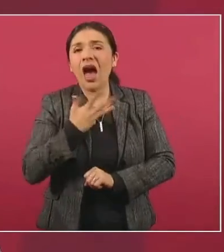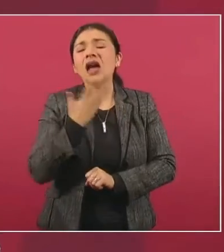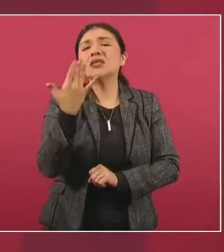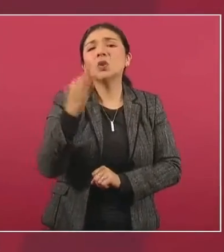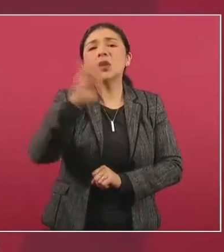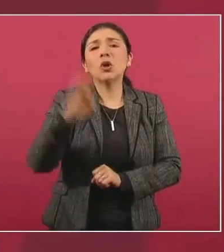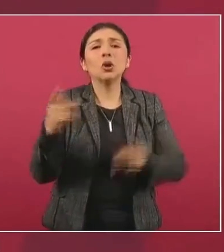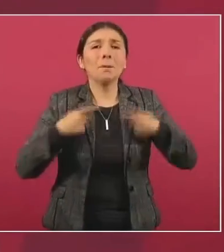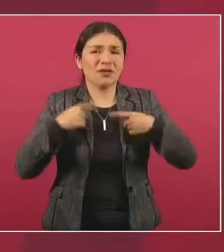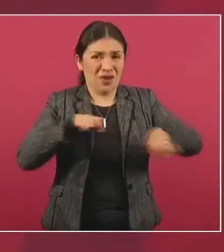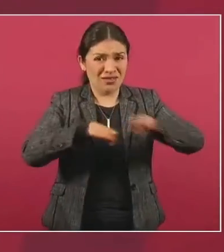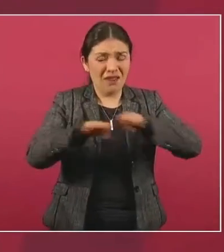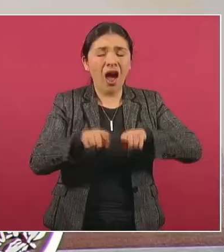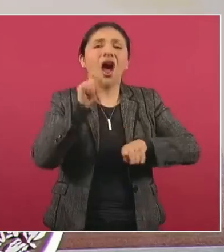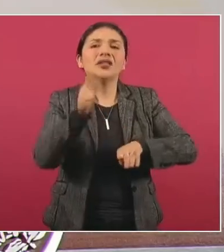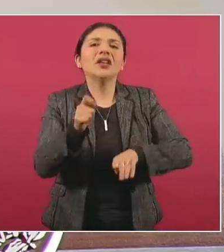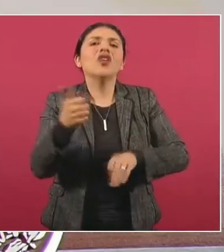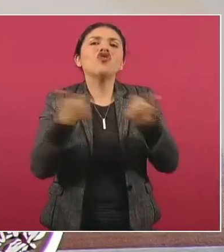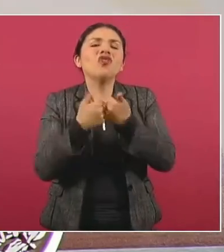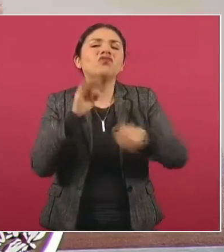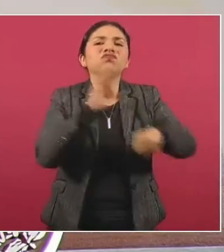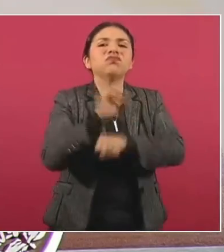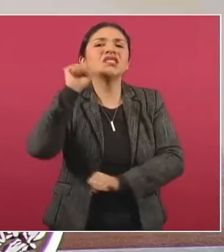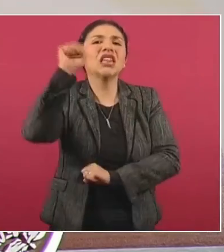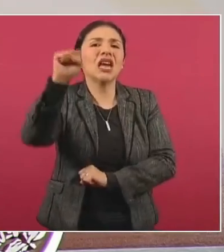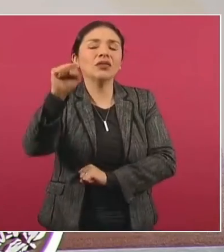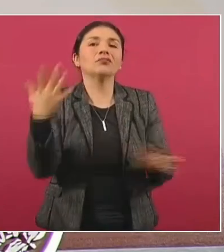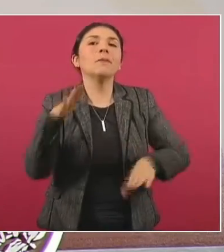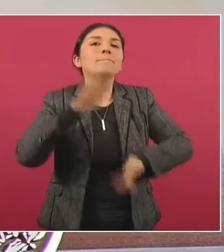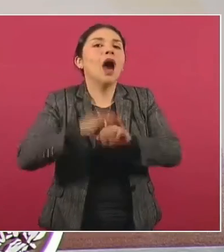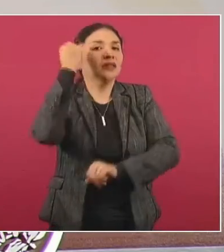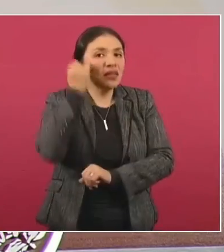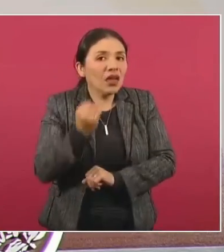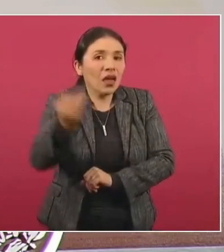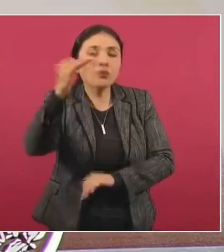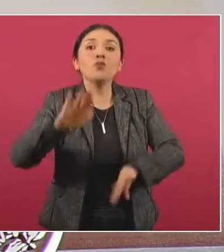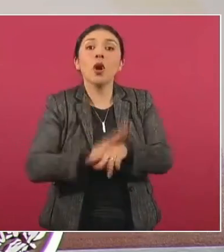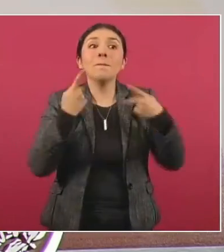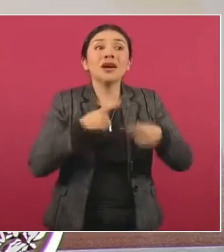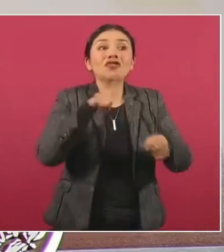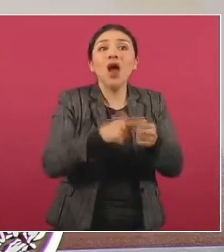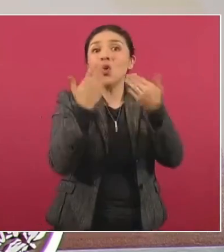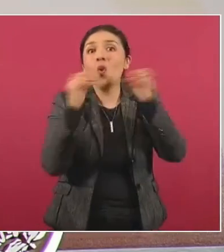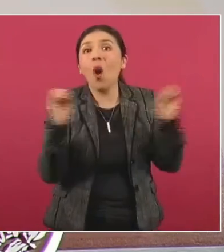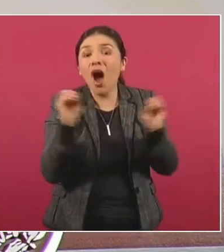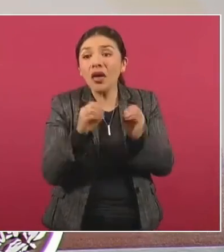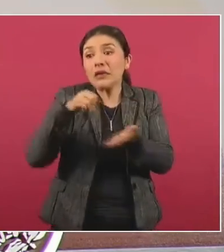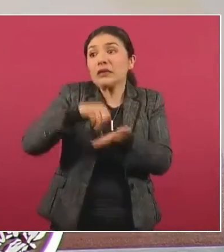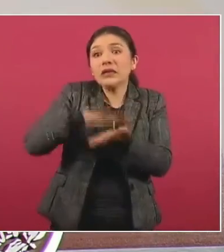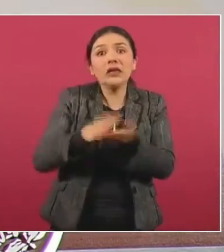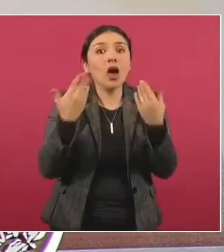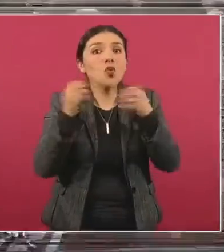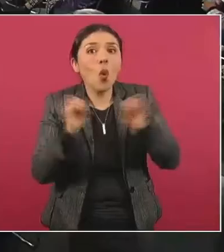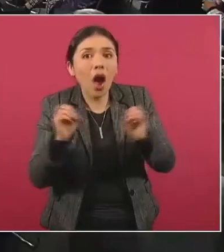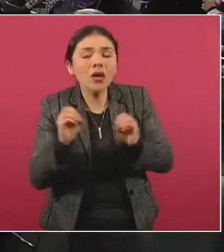ventanillas. Entonces hubo un rezago. Y hubo un rezago por 2 cosas. Uno, porque no había trabajadores, pero tampoco había citas, porque la